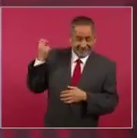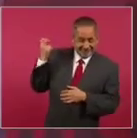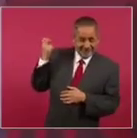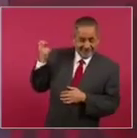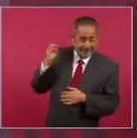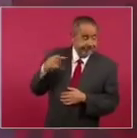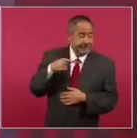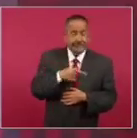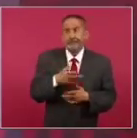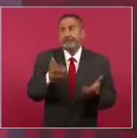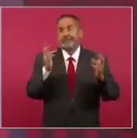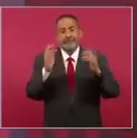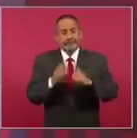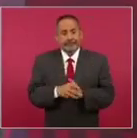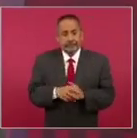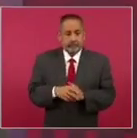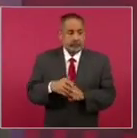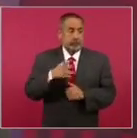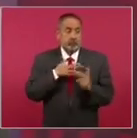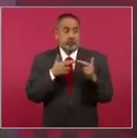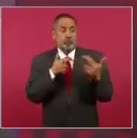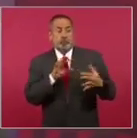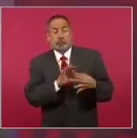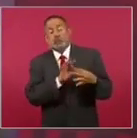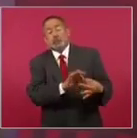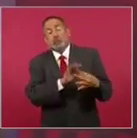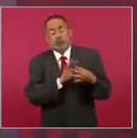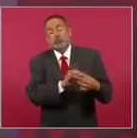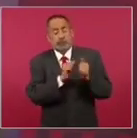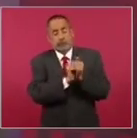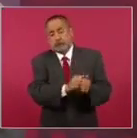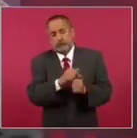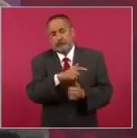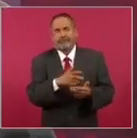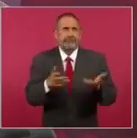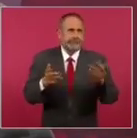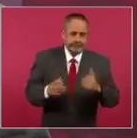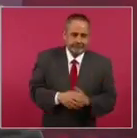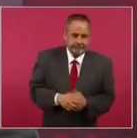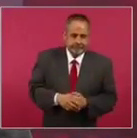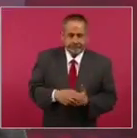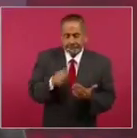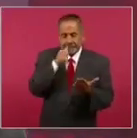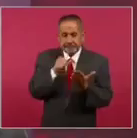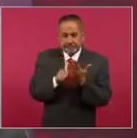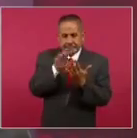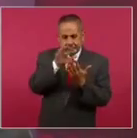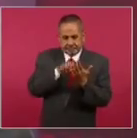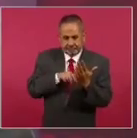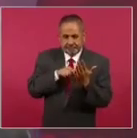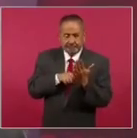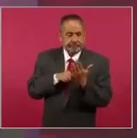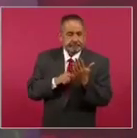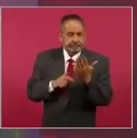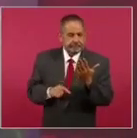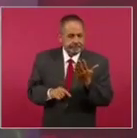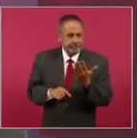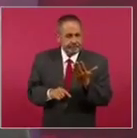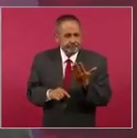gran vínculo, ¿no? El gran escándalo. Bueno, la carta fue